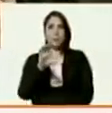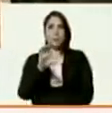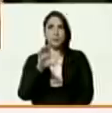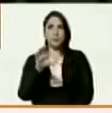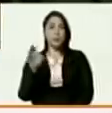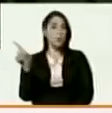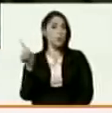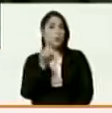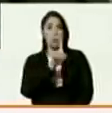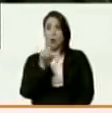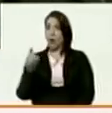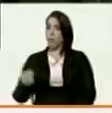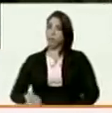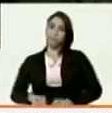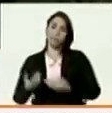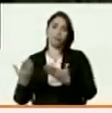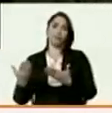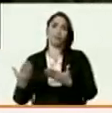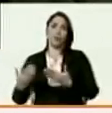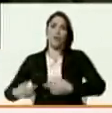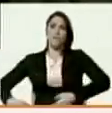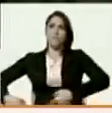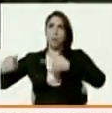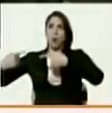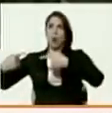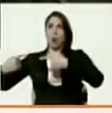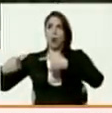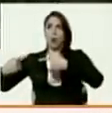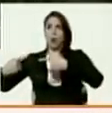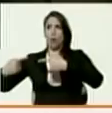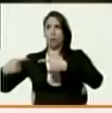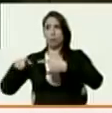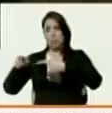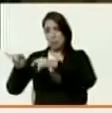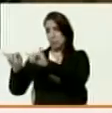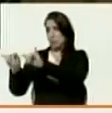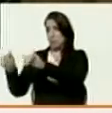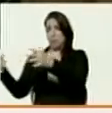dar el gusto de llevarnos a una guerra. Si quieren que peleen entre ellos,